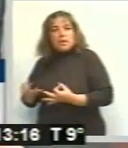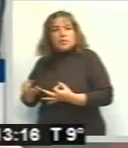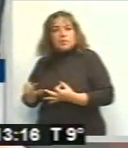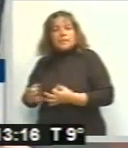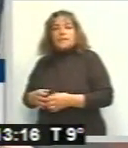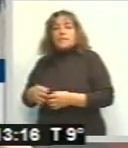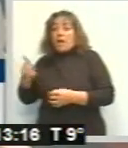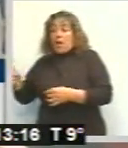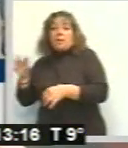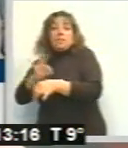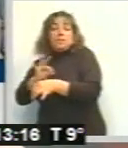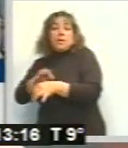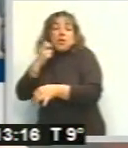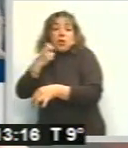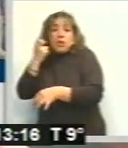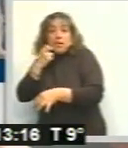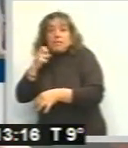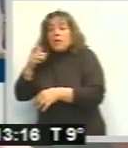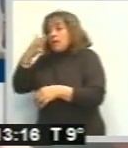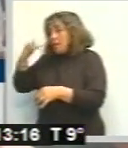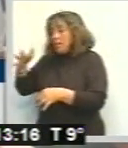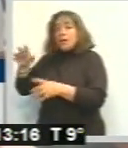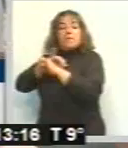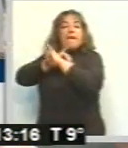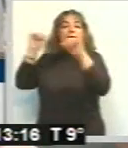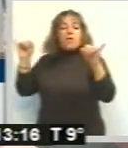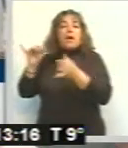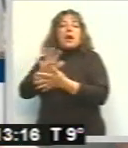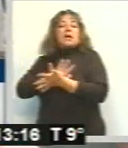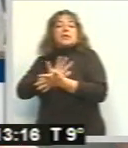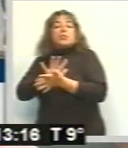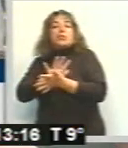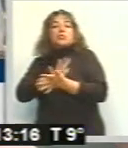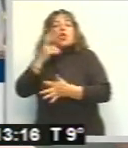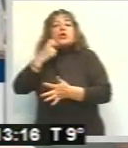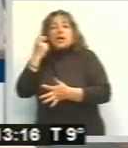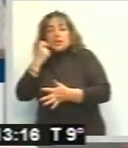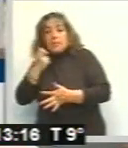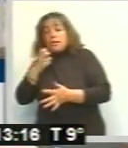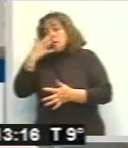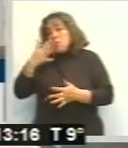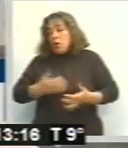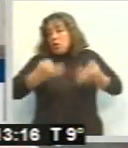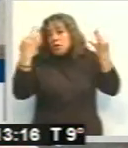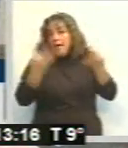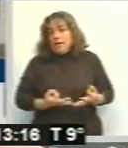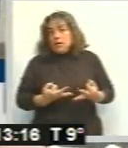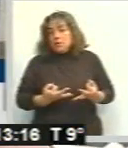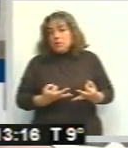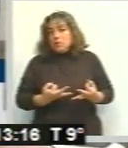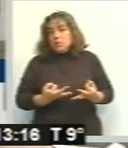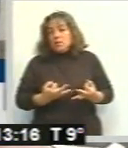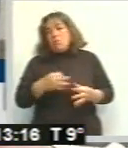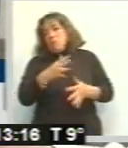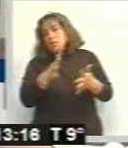Bueno, la veterinaria de la estación de fauna dará después un parte de cuál es el estado del animal y después si está en condiciones, al periodo